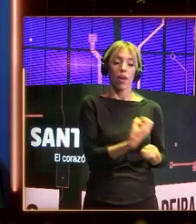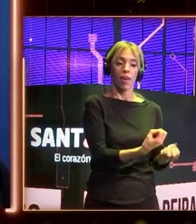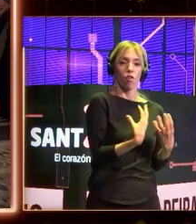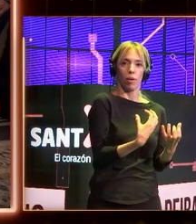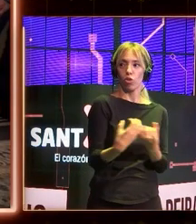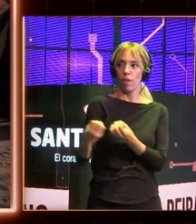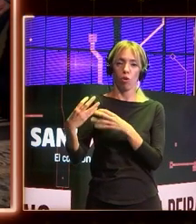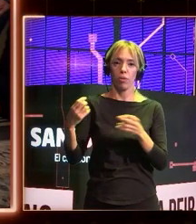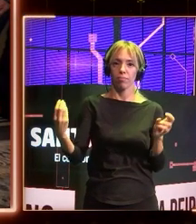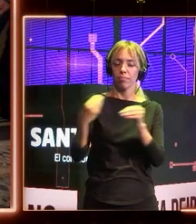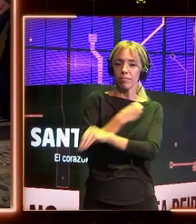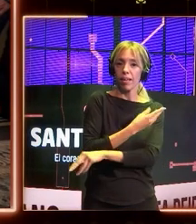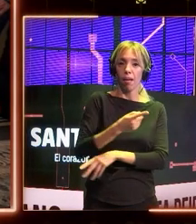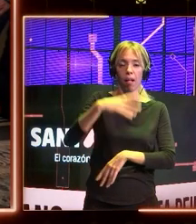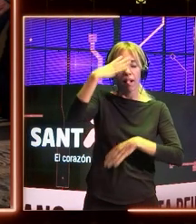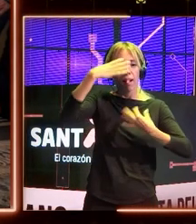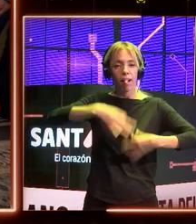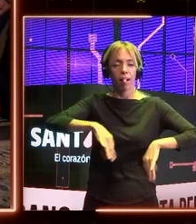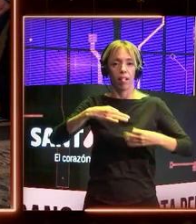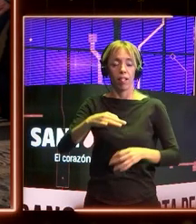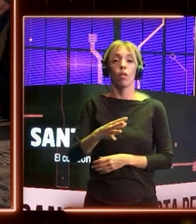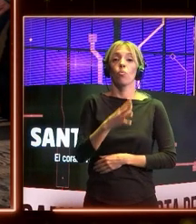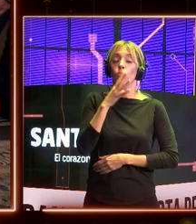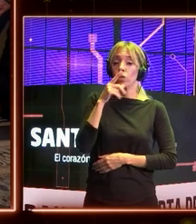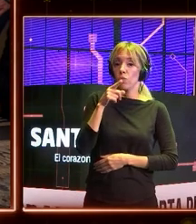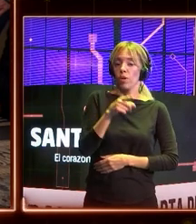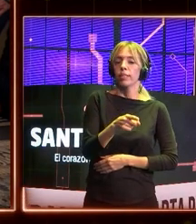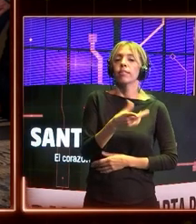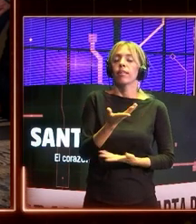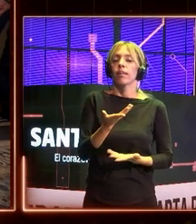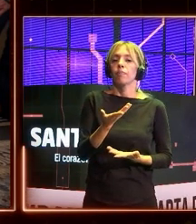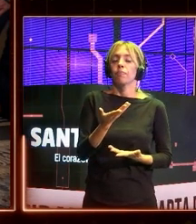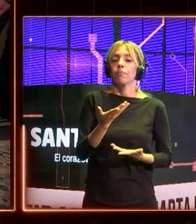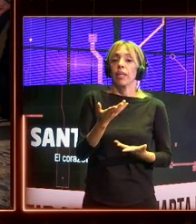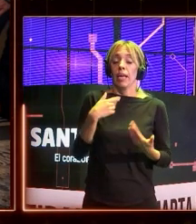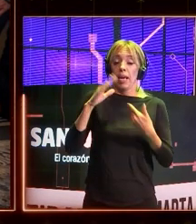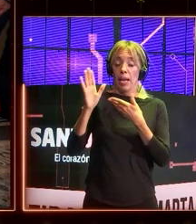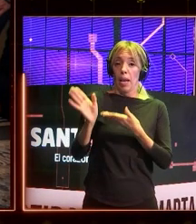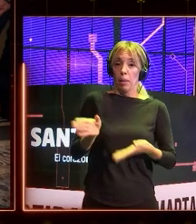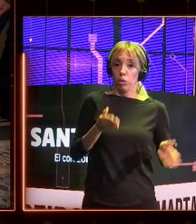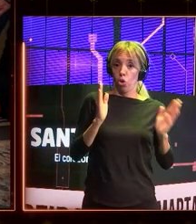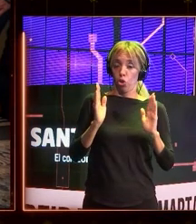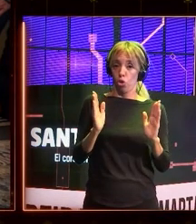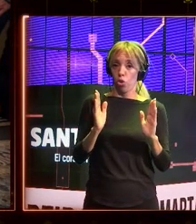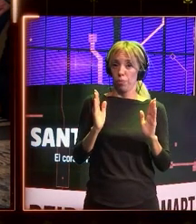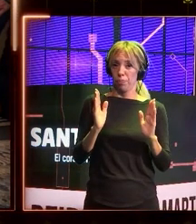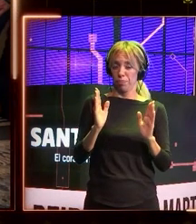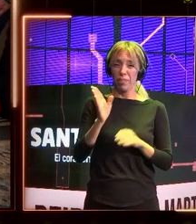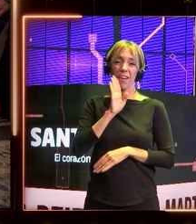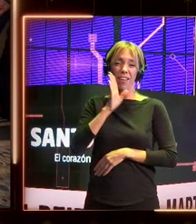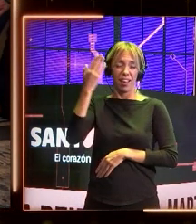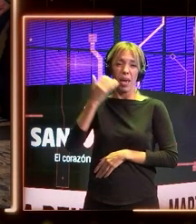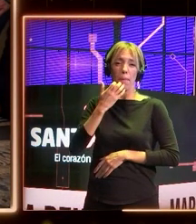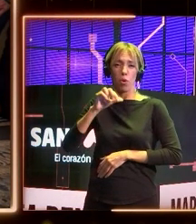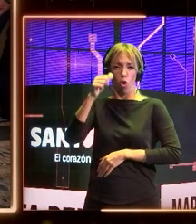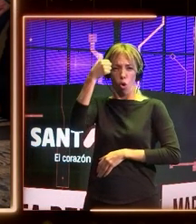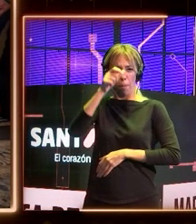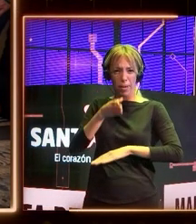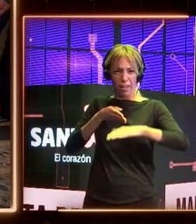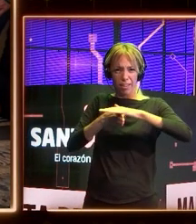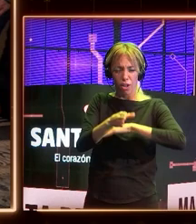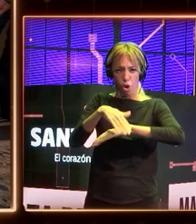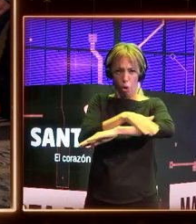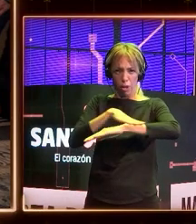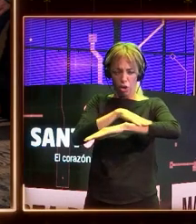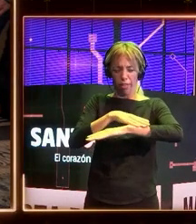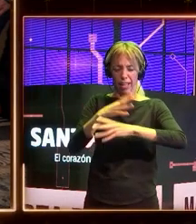y no lo sabéis. Esto es el motivo por el que en este episodio del Capitolio que hemos mencionado antes, pues se juntó